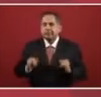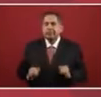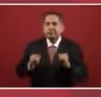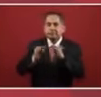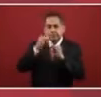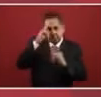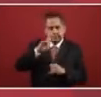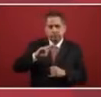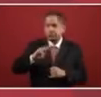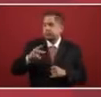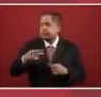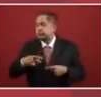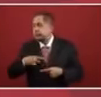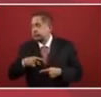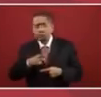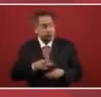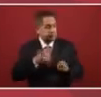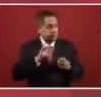pueblo lo robado.